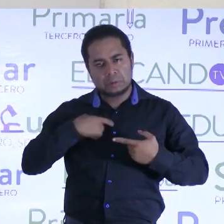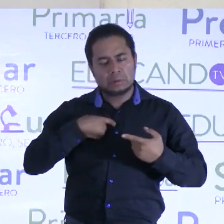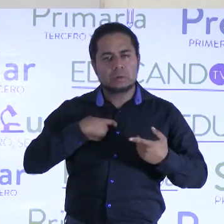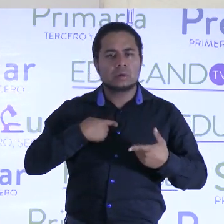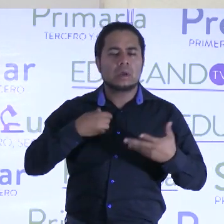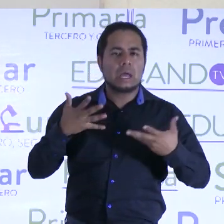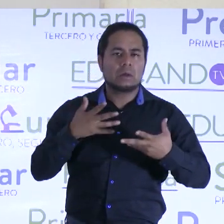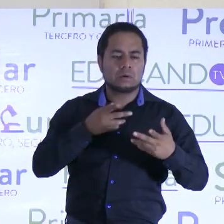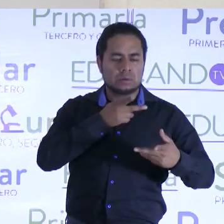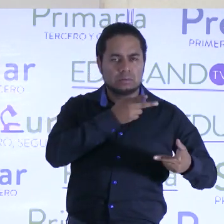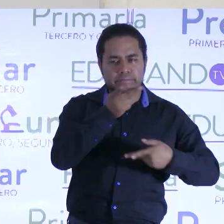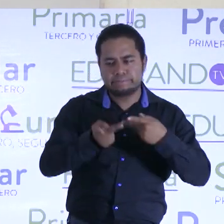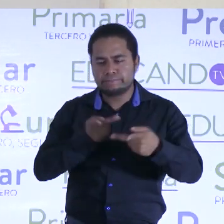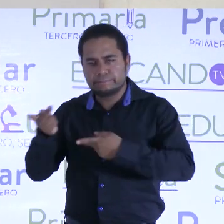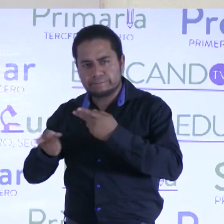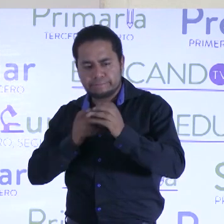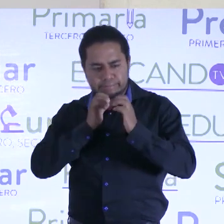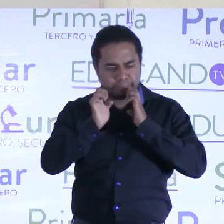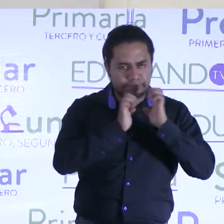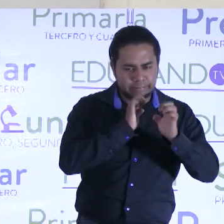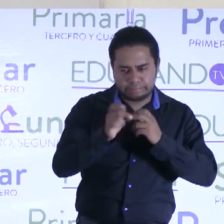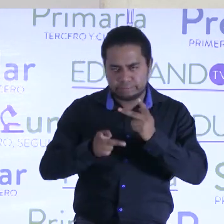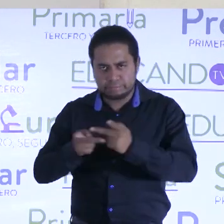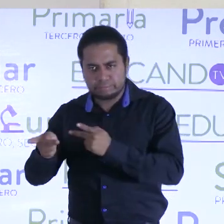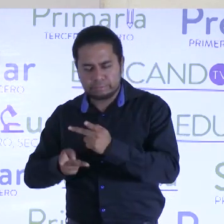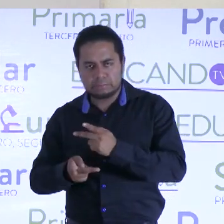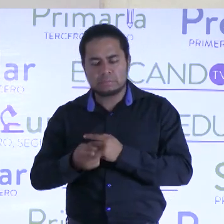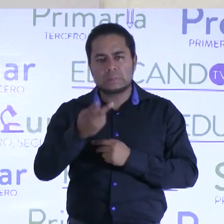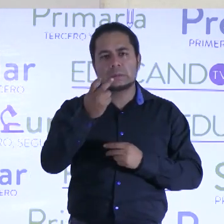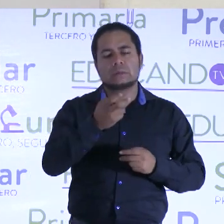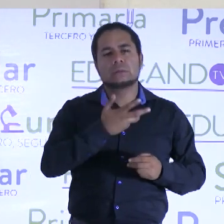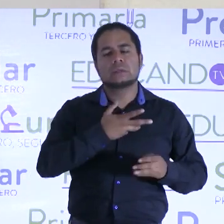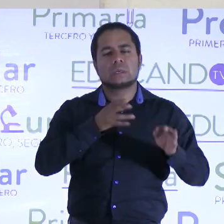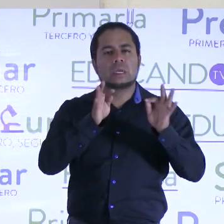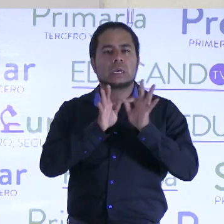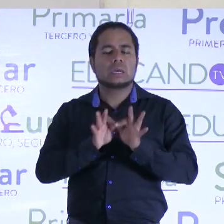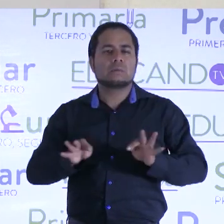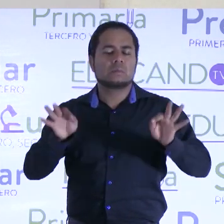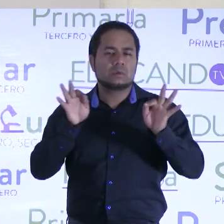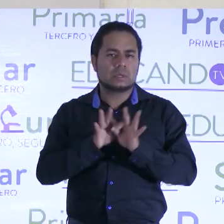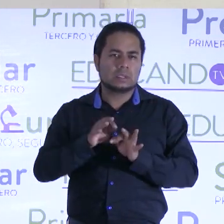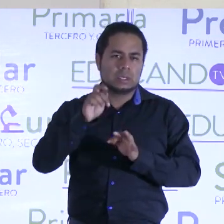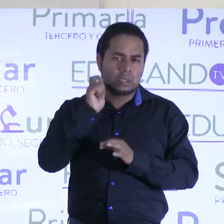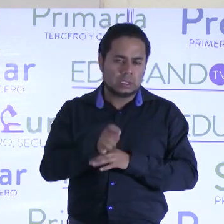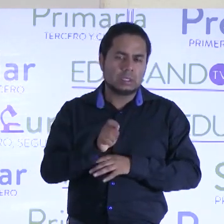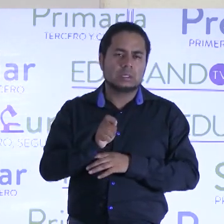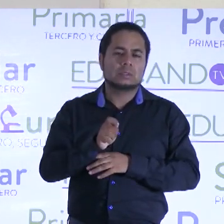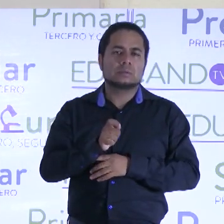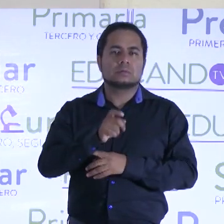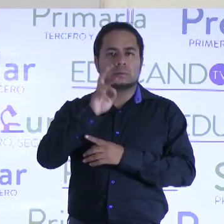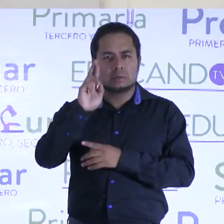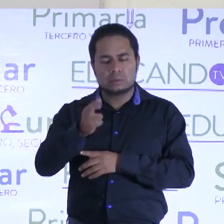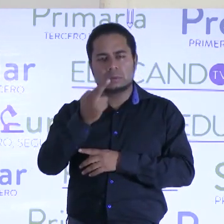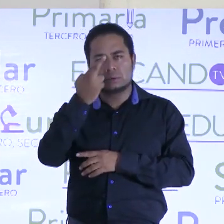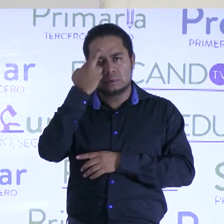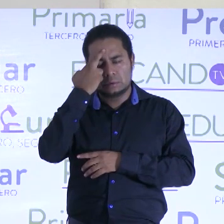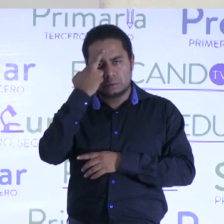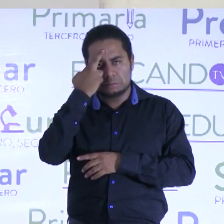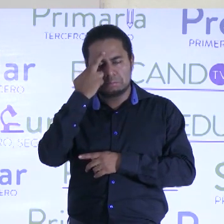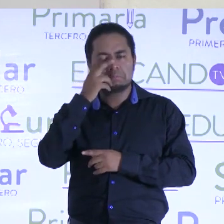ser 3 personas a las cuales estemos entrevistando. Para ello, es muy